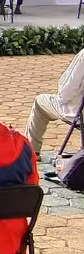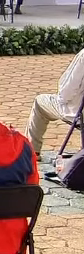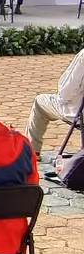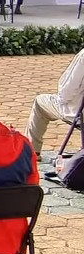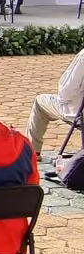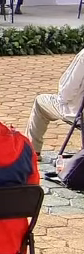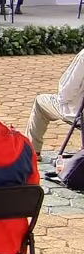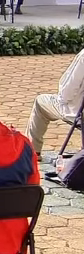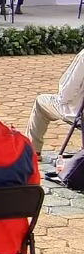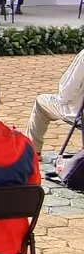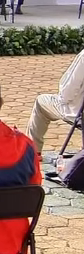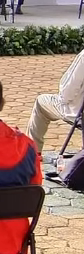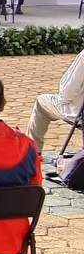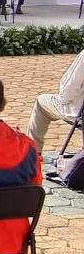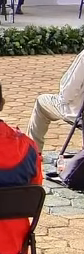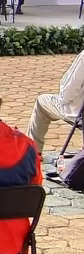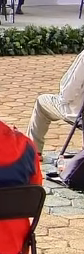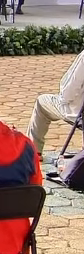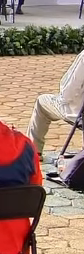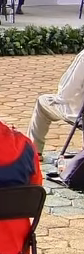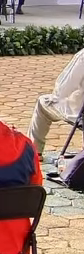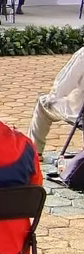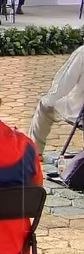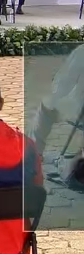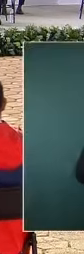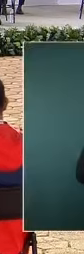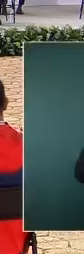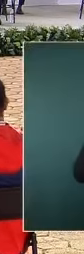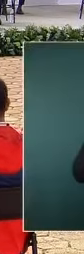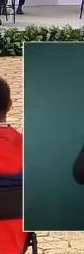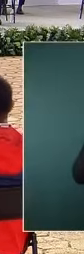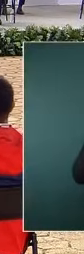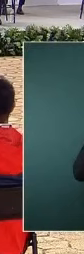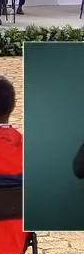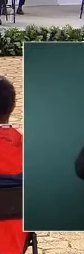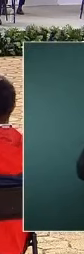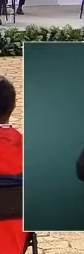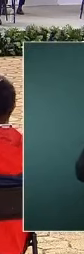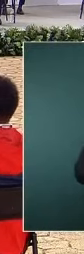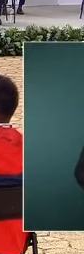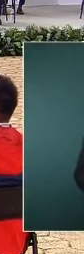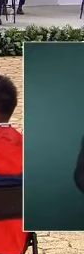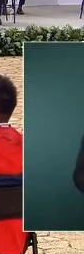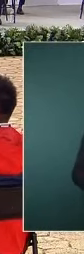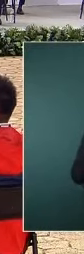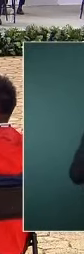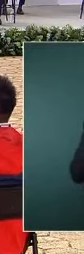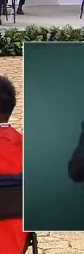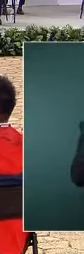Pero hay más, ¿eh? Pero bueno, ya después lo vemos. Pero el artículo...